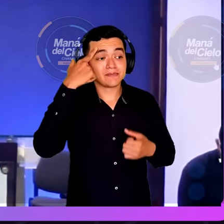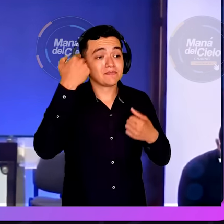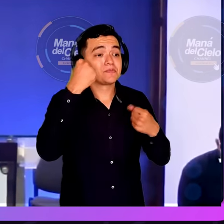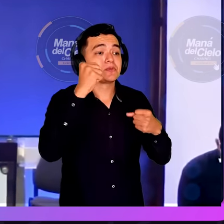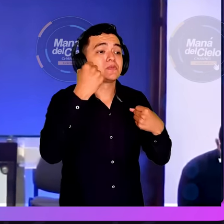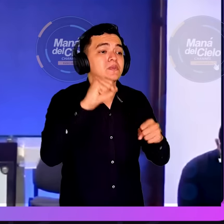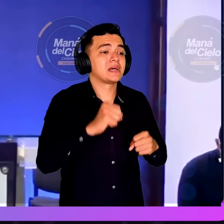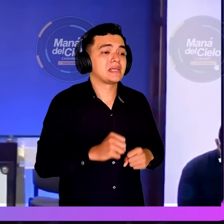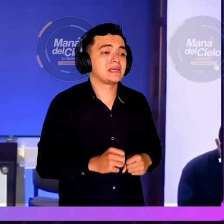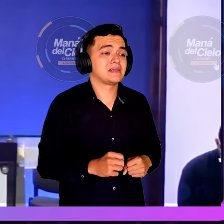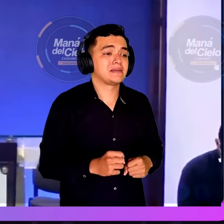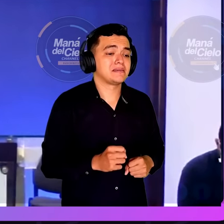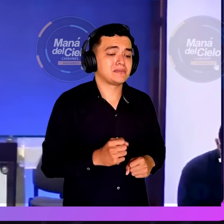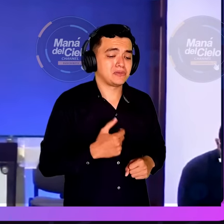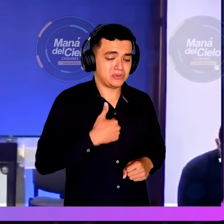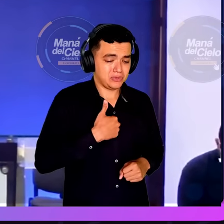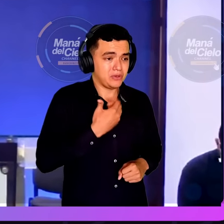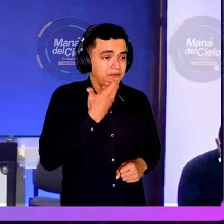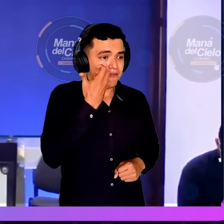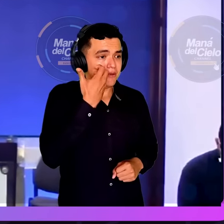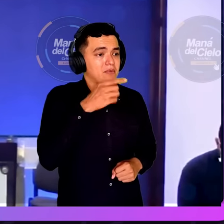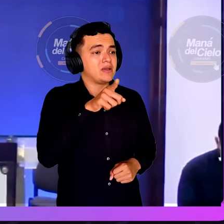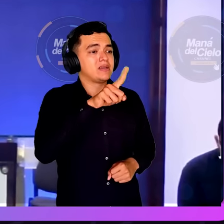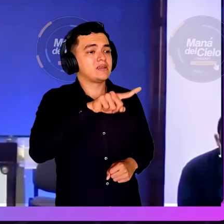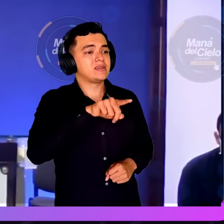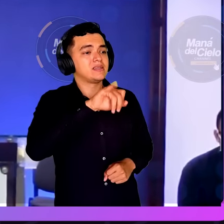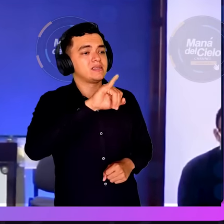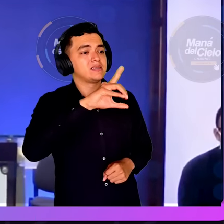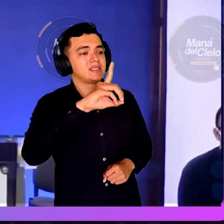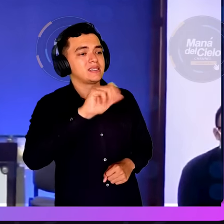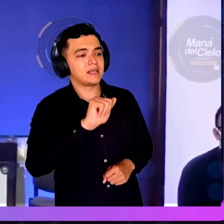Como a los 15 o 20 días, un SIDA.